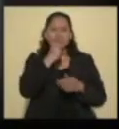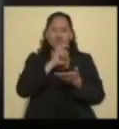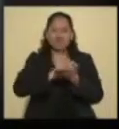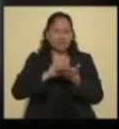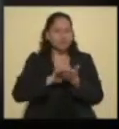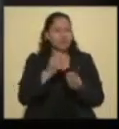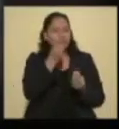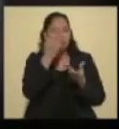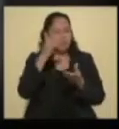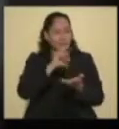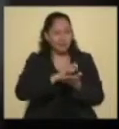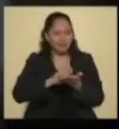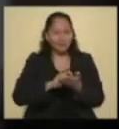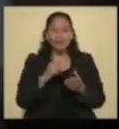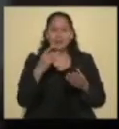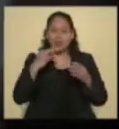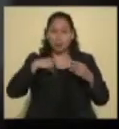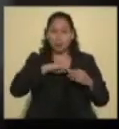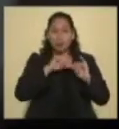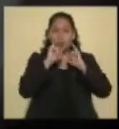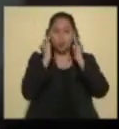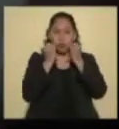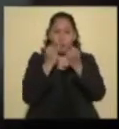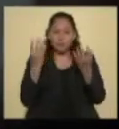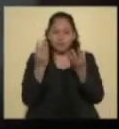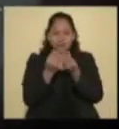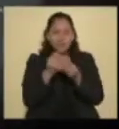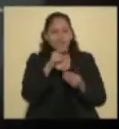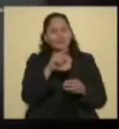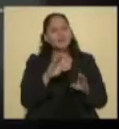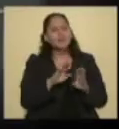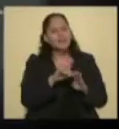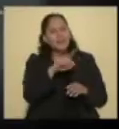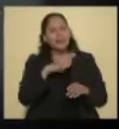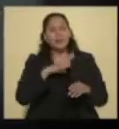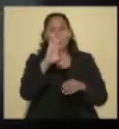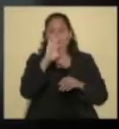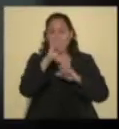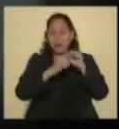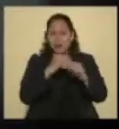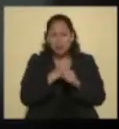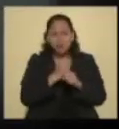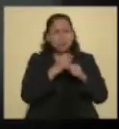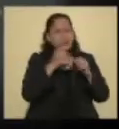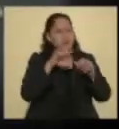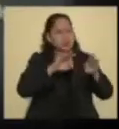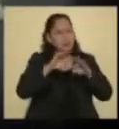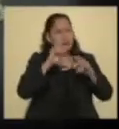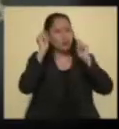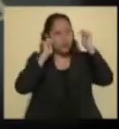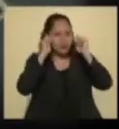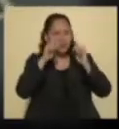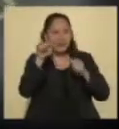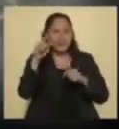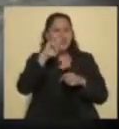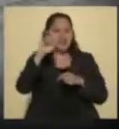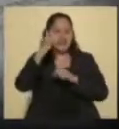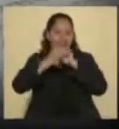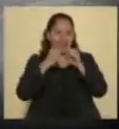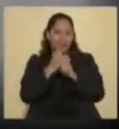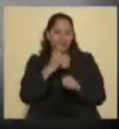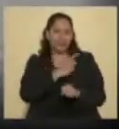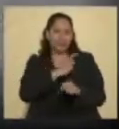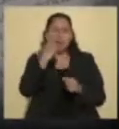Entonces estábamos en una reunión y yo ya llevaba pues, 40 años al servicio del turismo y 100 años de soledad para que me